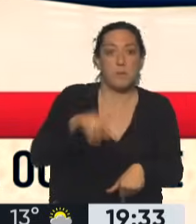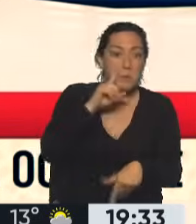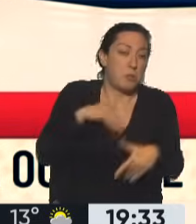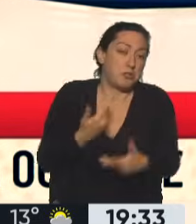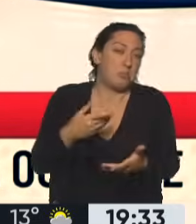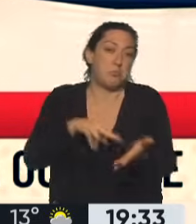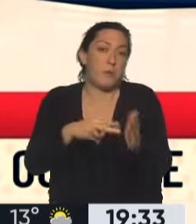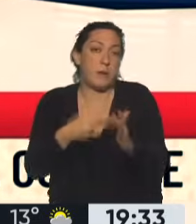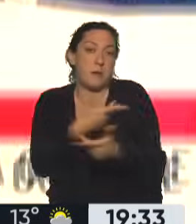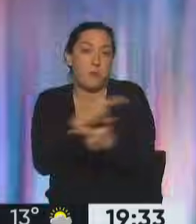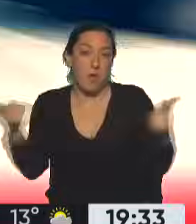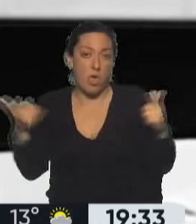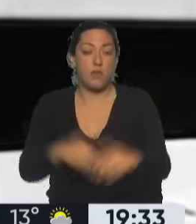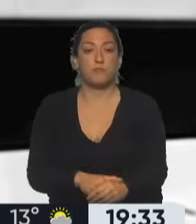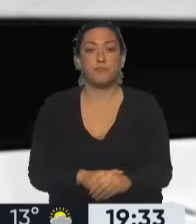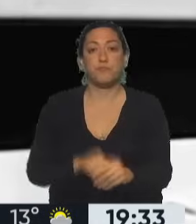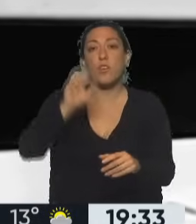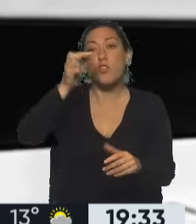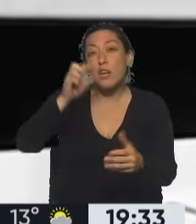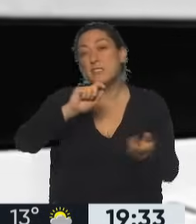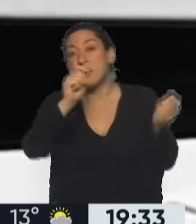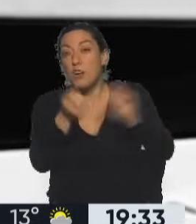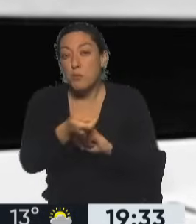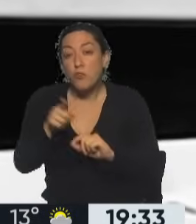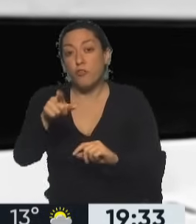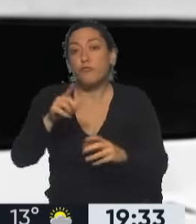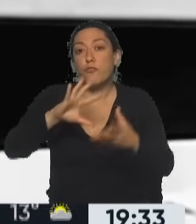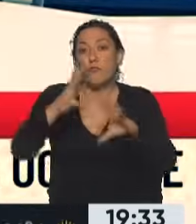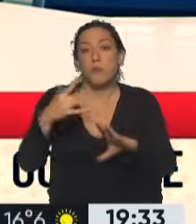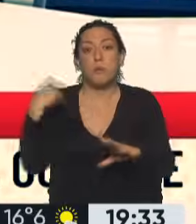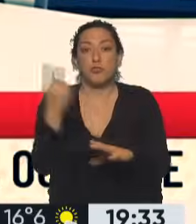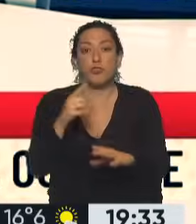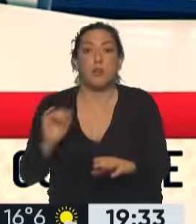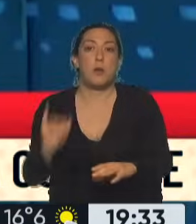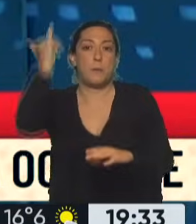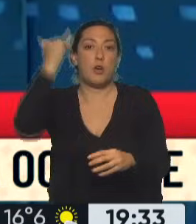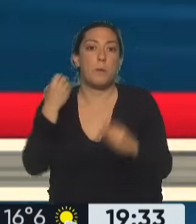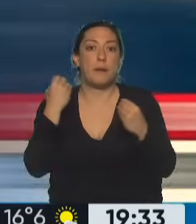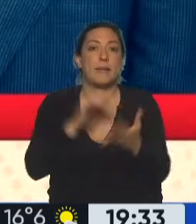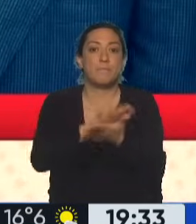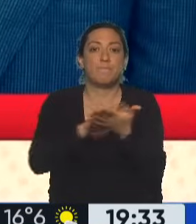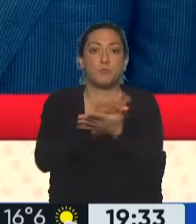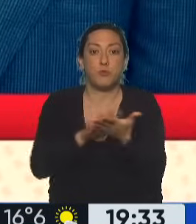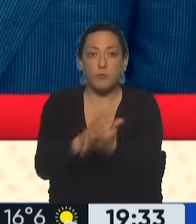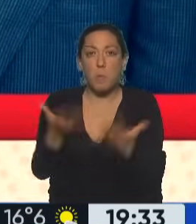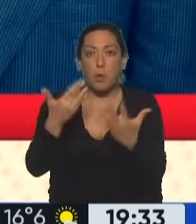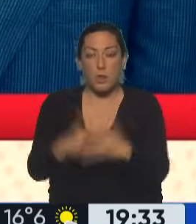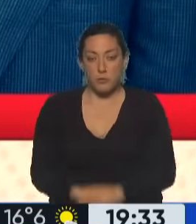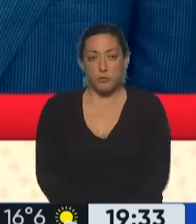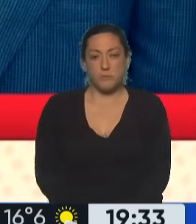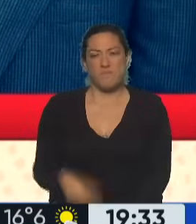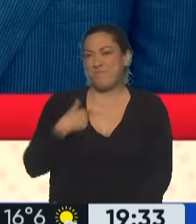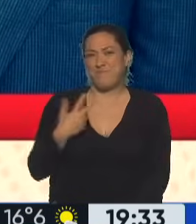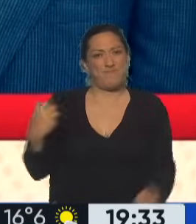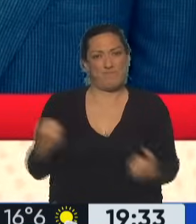La dolarización es la alternativa que más chances de éxito nos ofrece para salir de este pantano. En eso difiere un